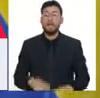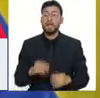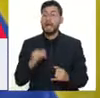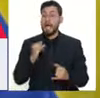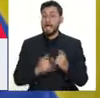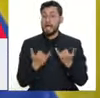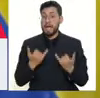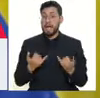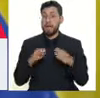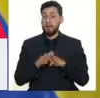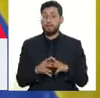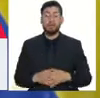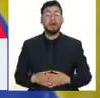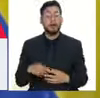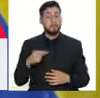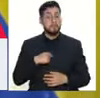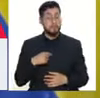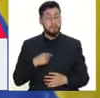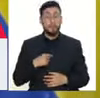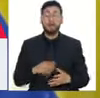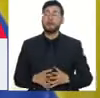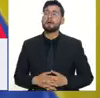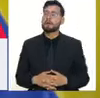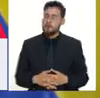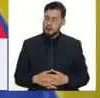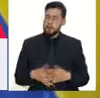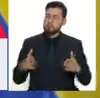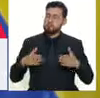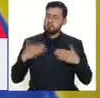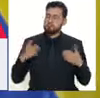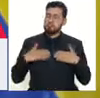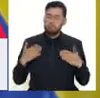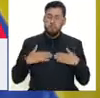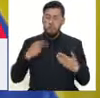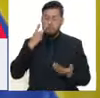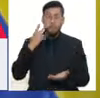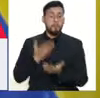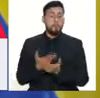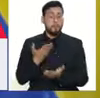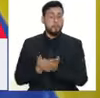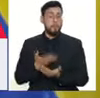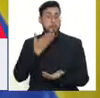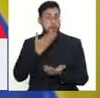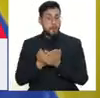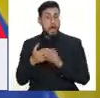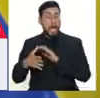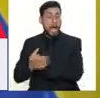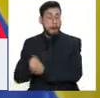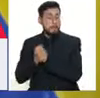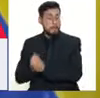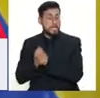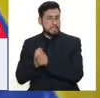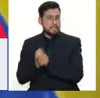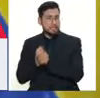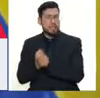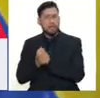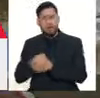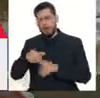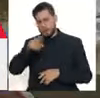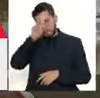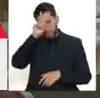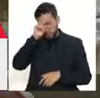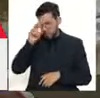Finalmente, ha sido para mí gratificante comprobar la profunda amistad que nos une al